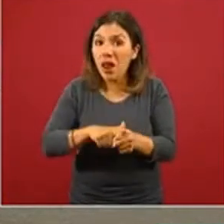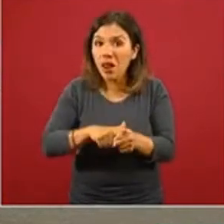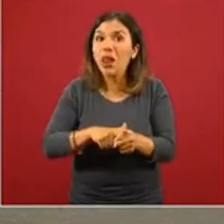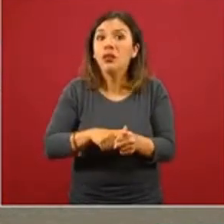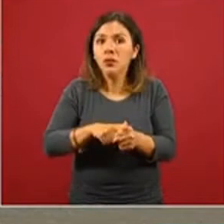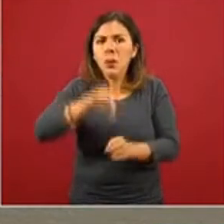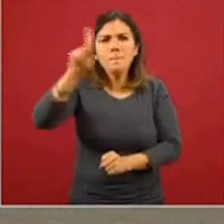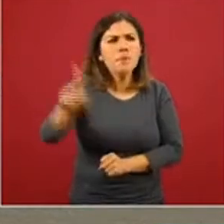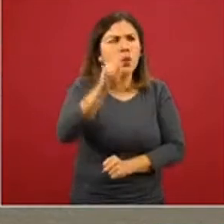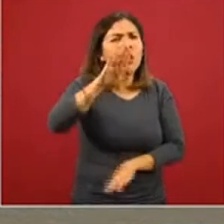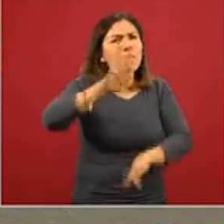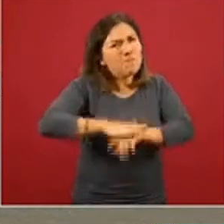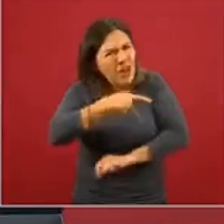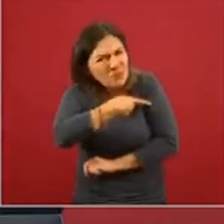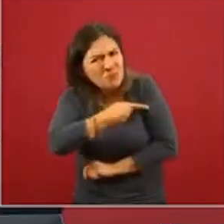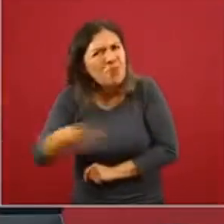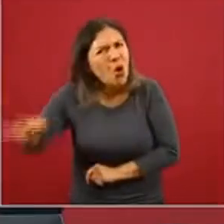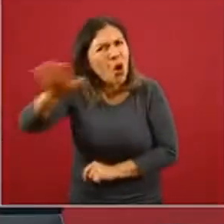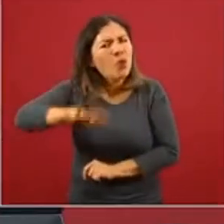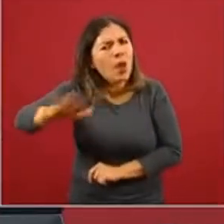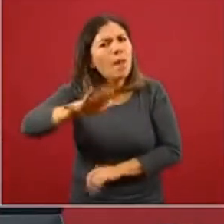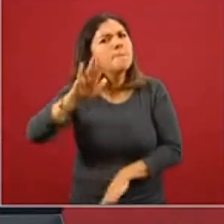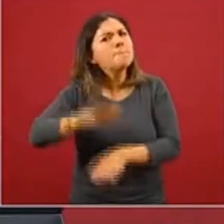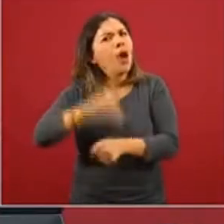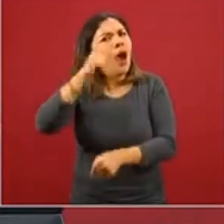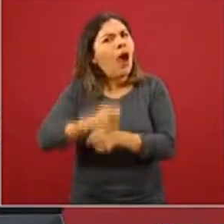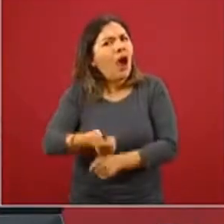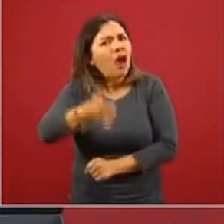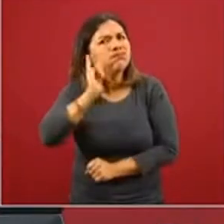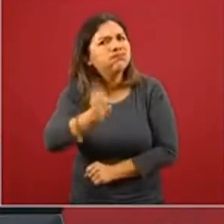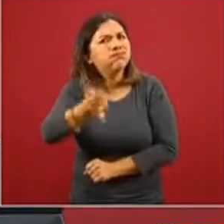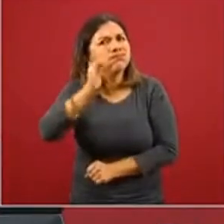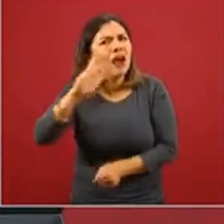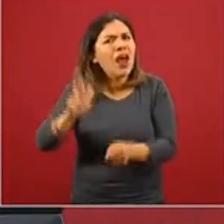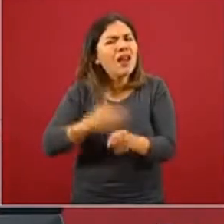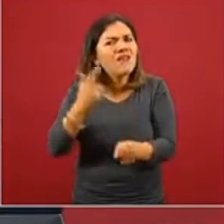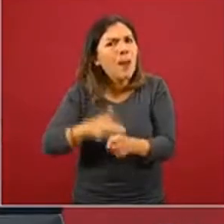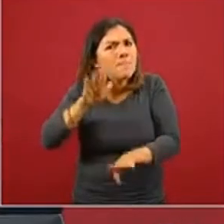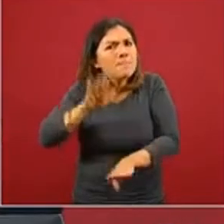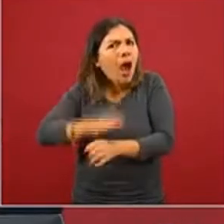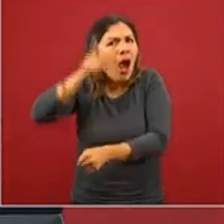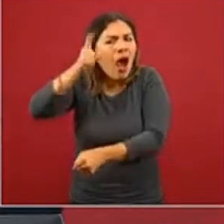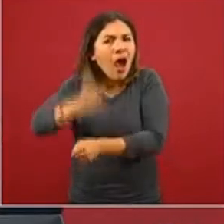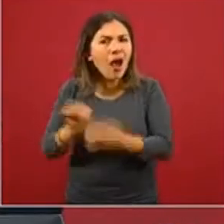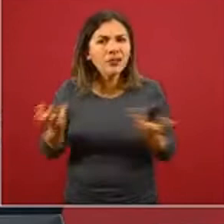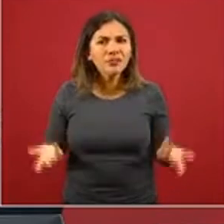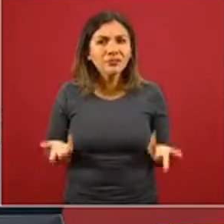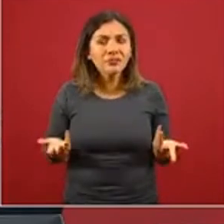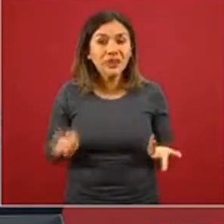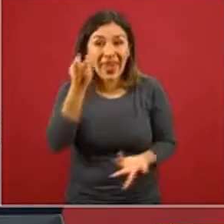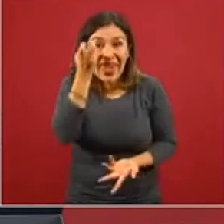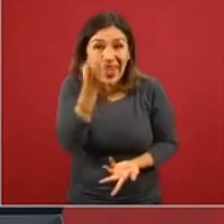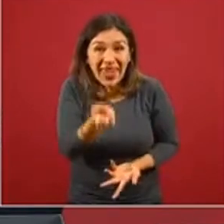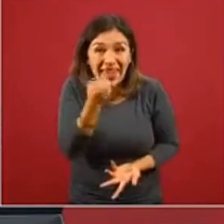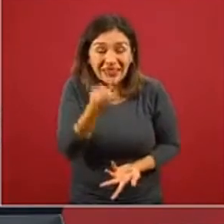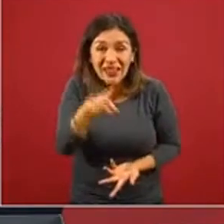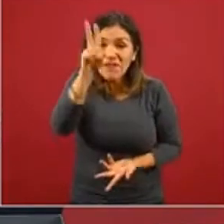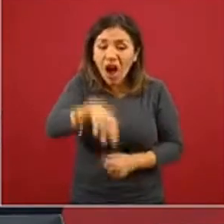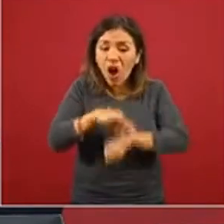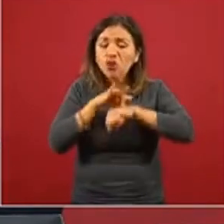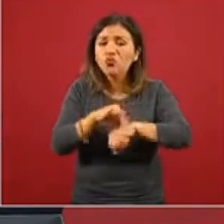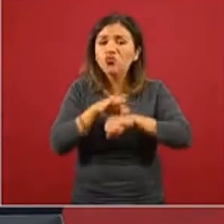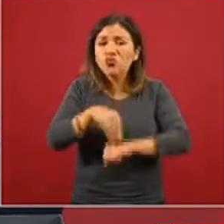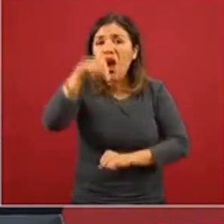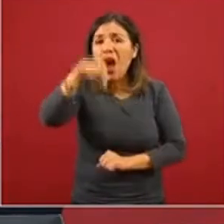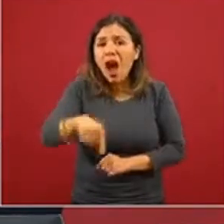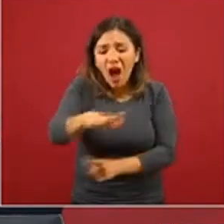donde poblaciones más empobrecidas tienen consumos de refresco más grandes. Entonces, esa es la realidad,